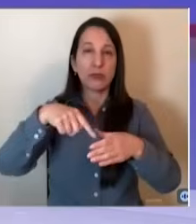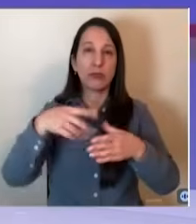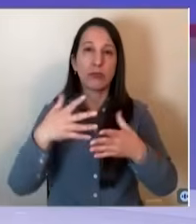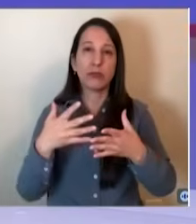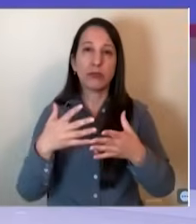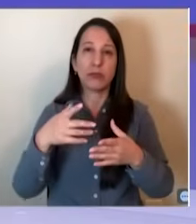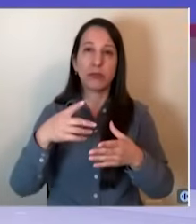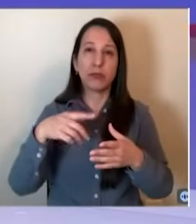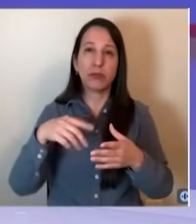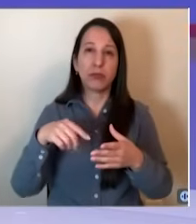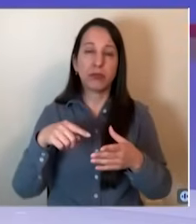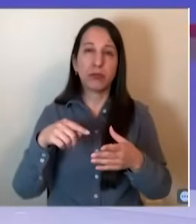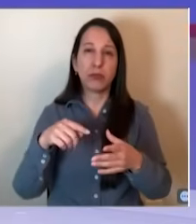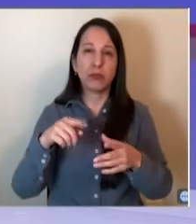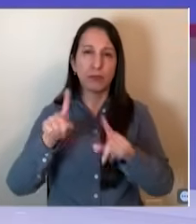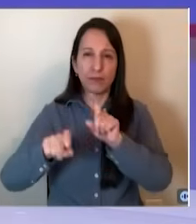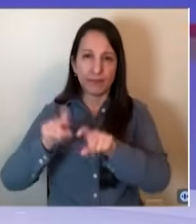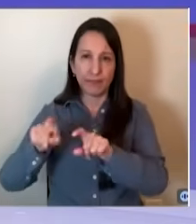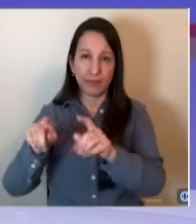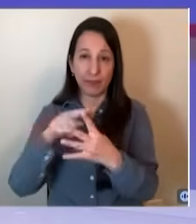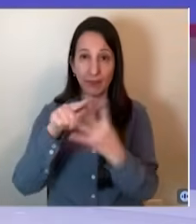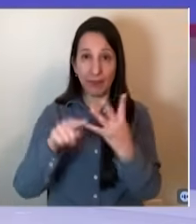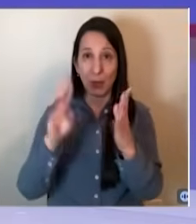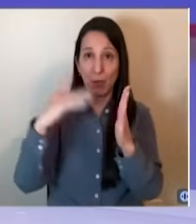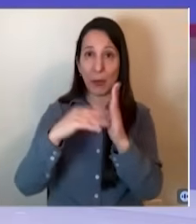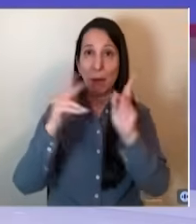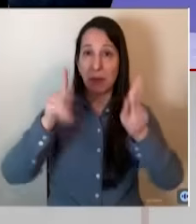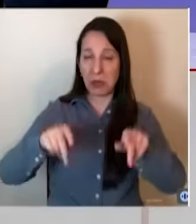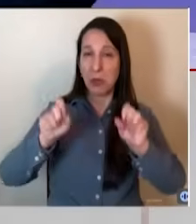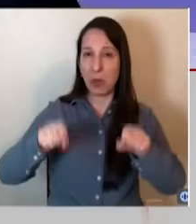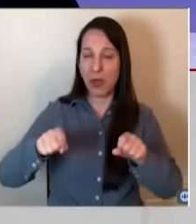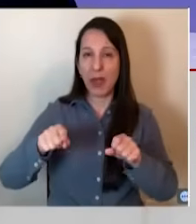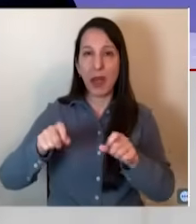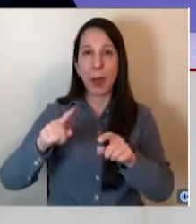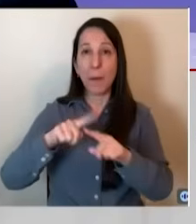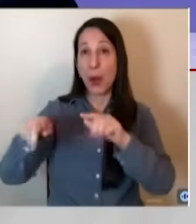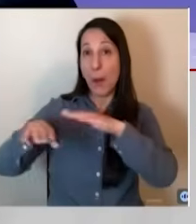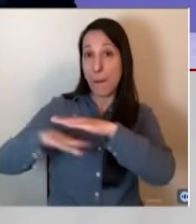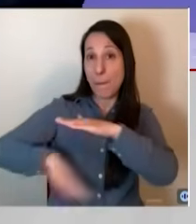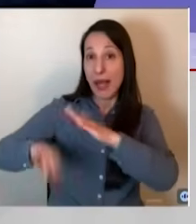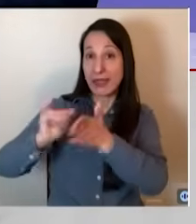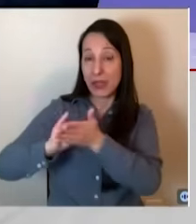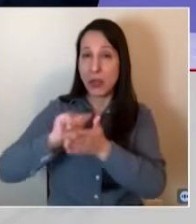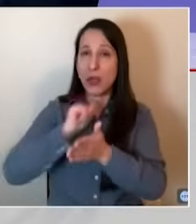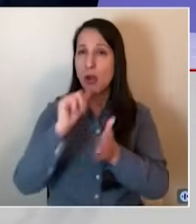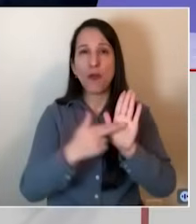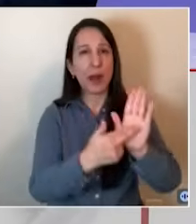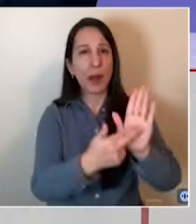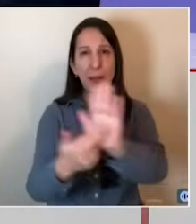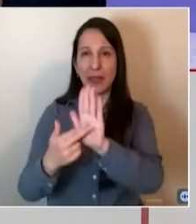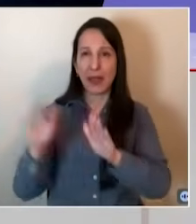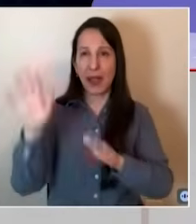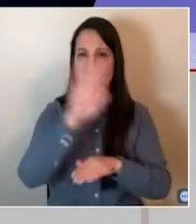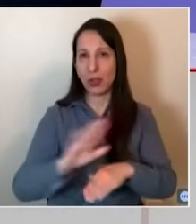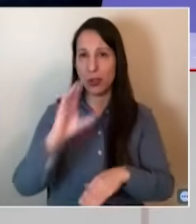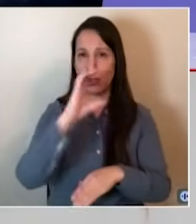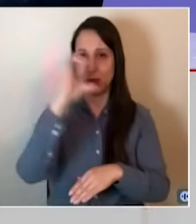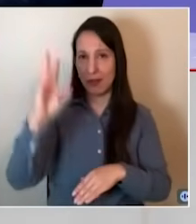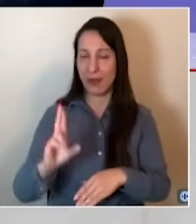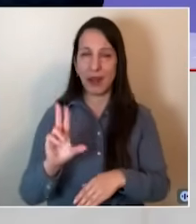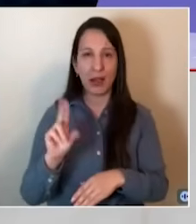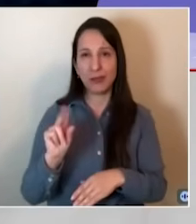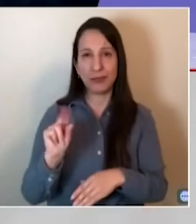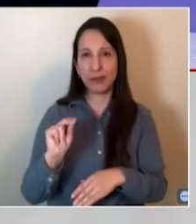que sondeó, pero no puede decir con base en eso que representa a la población nacional. Por eso es